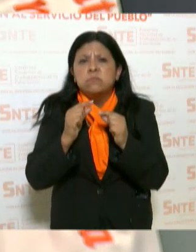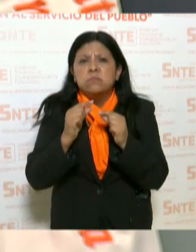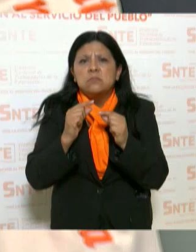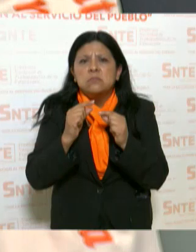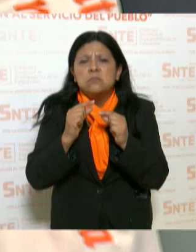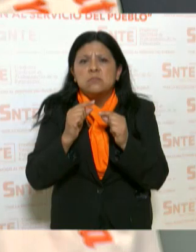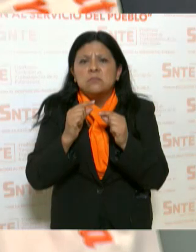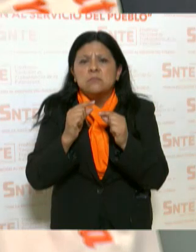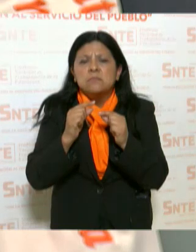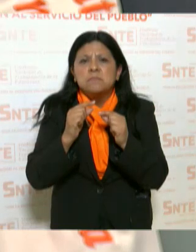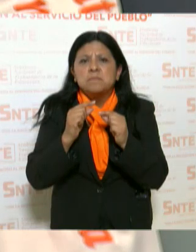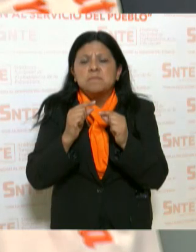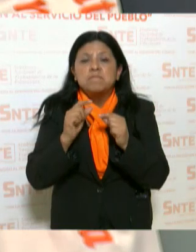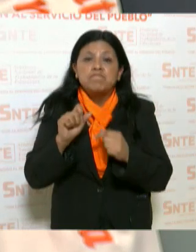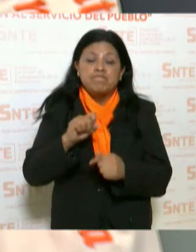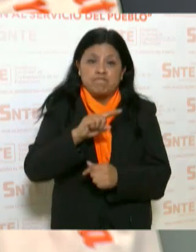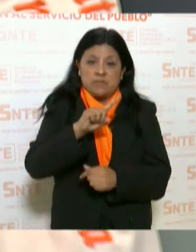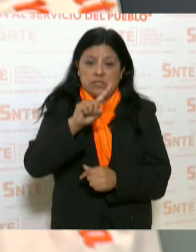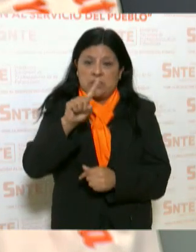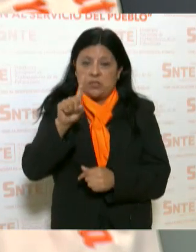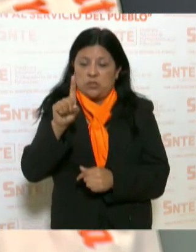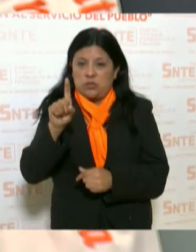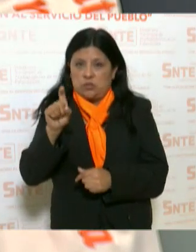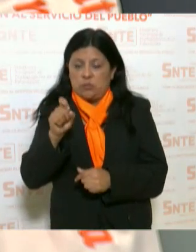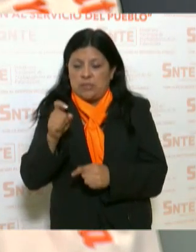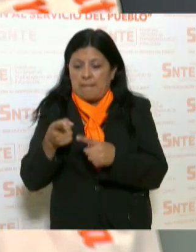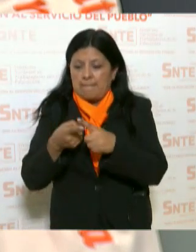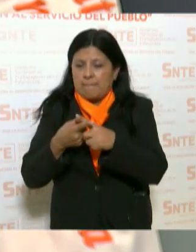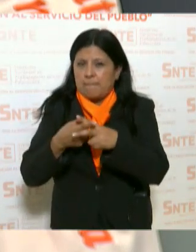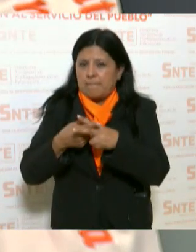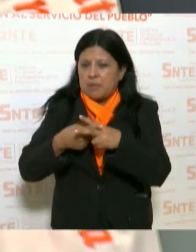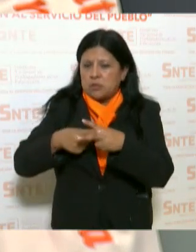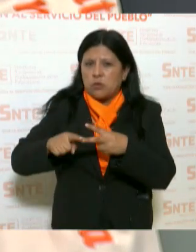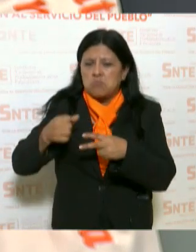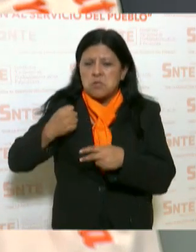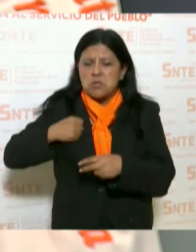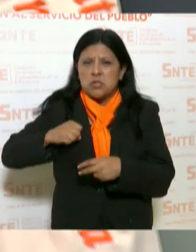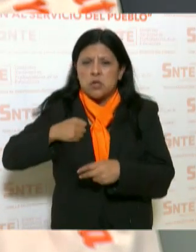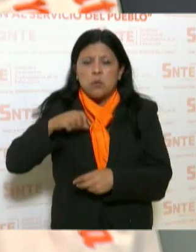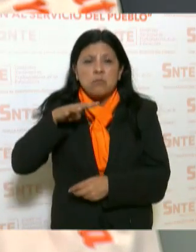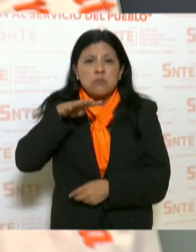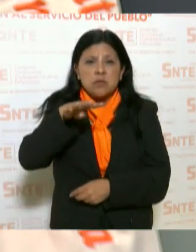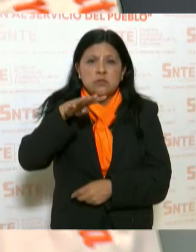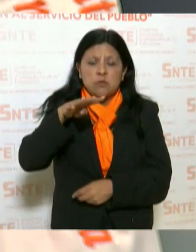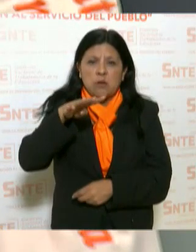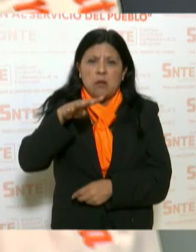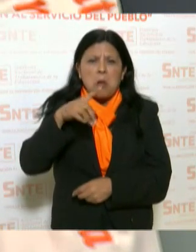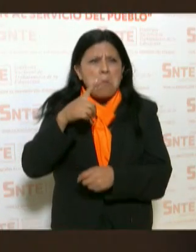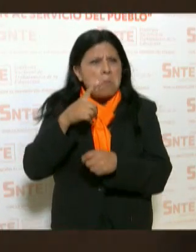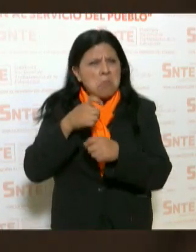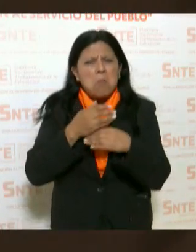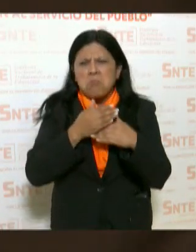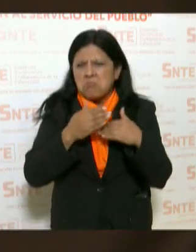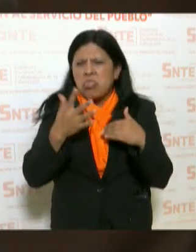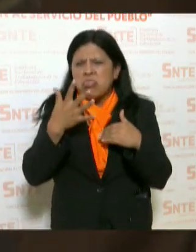A principios del siglo XIX, en la primera década del siglo